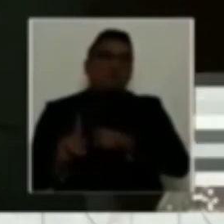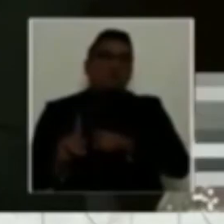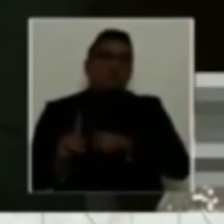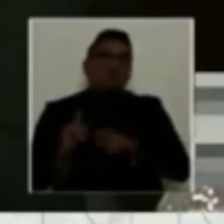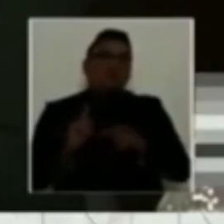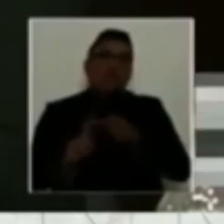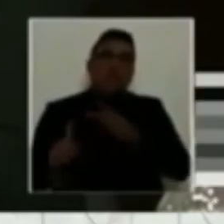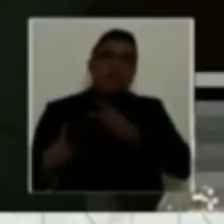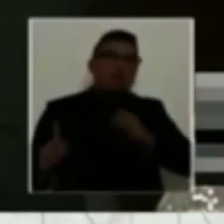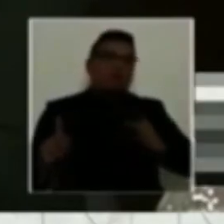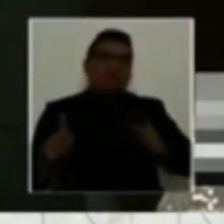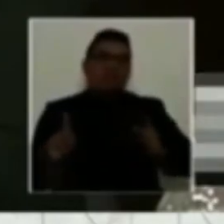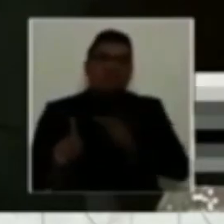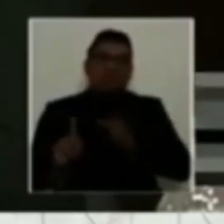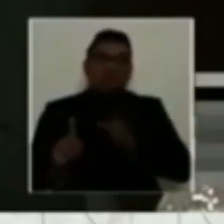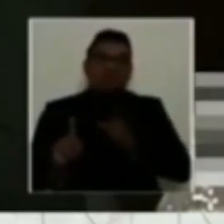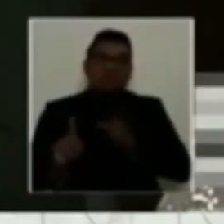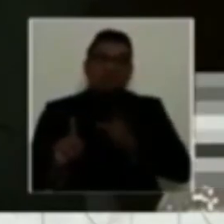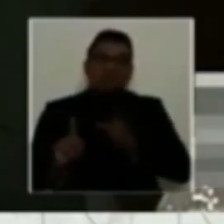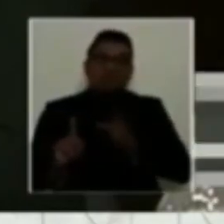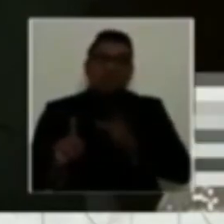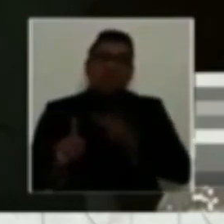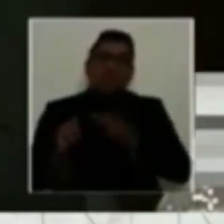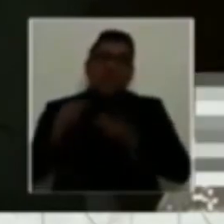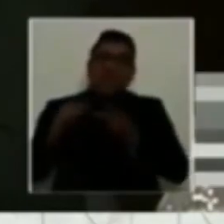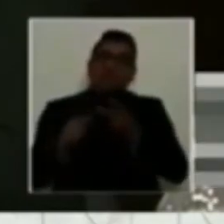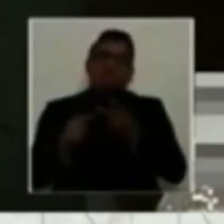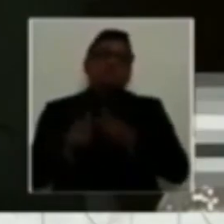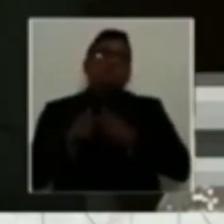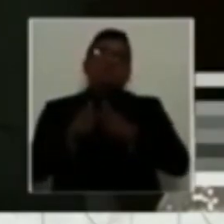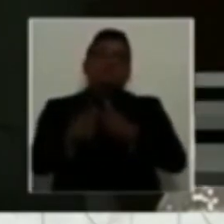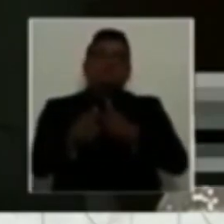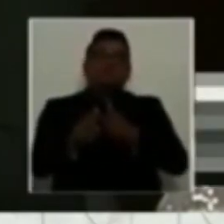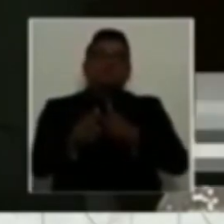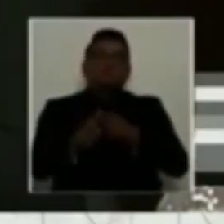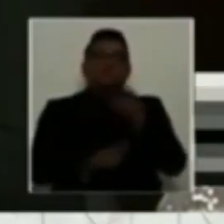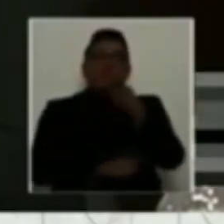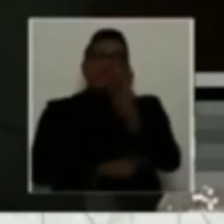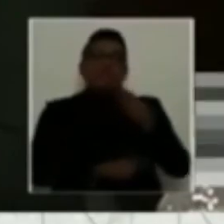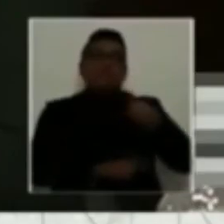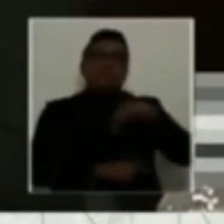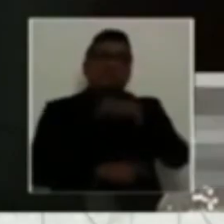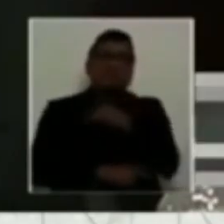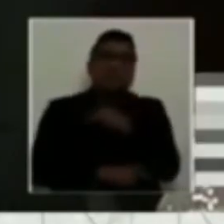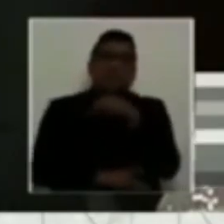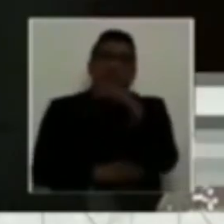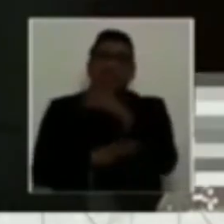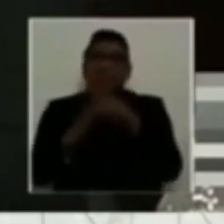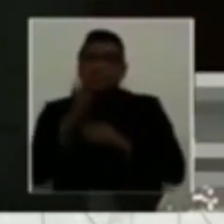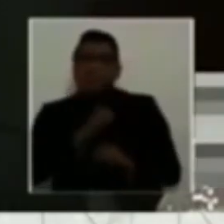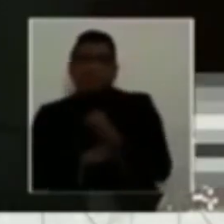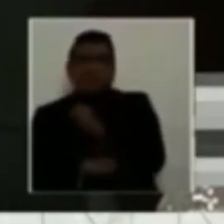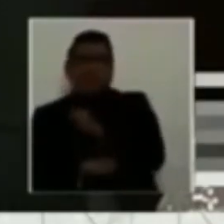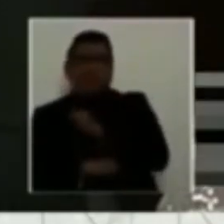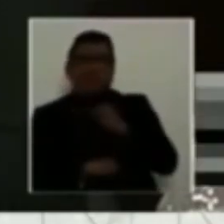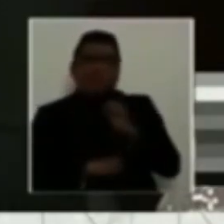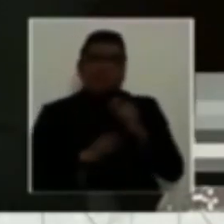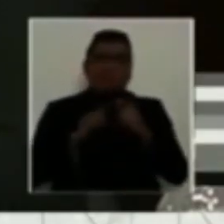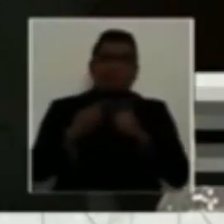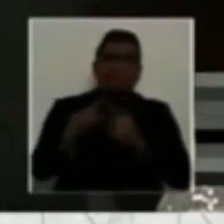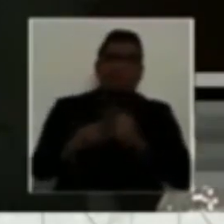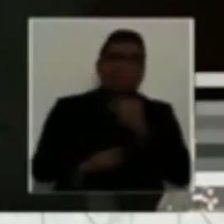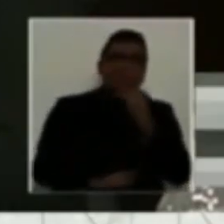y los cuestionamientos seguirán no repliques lo malo el descrédito